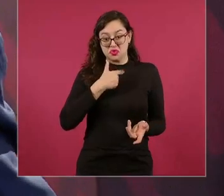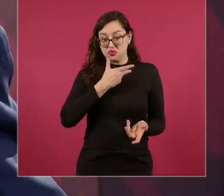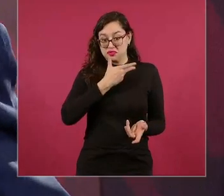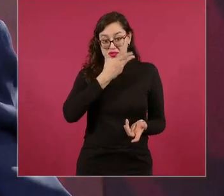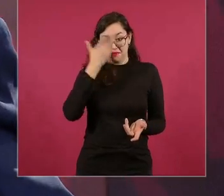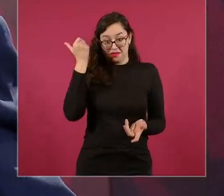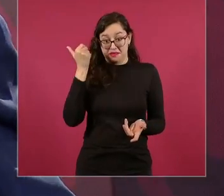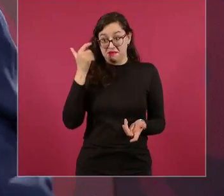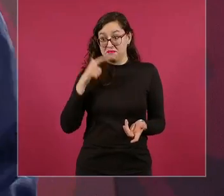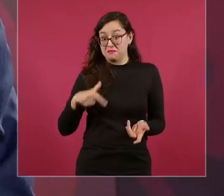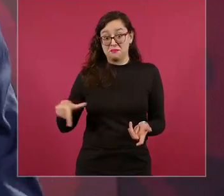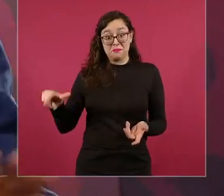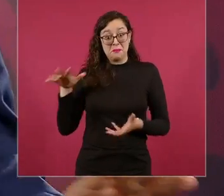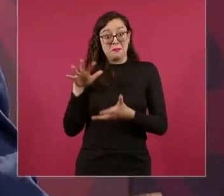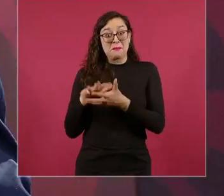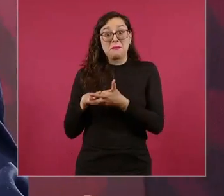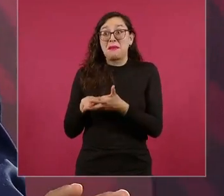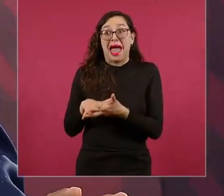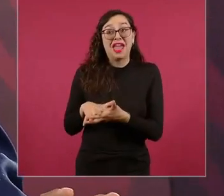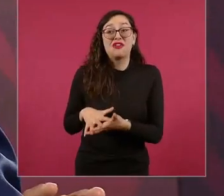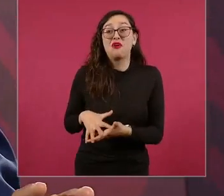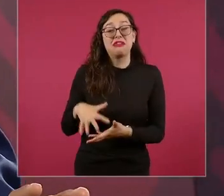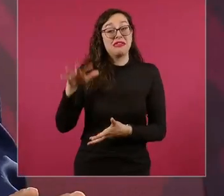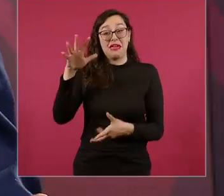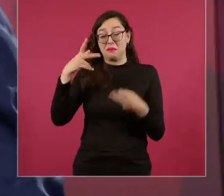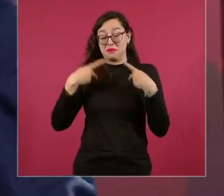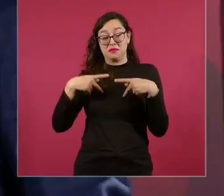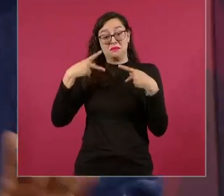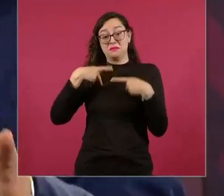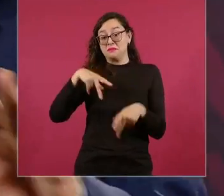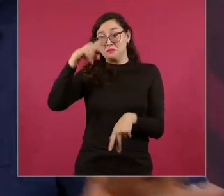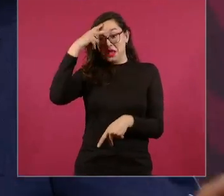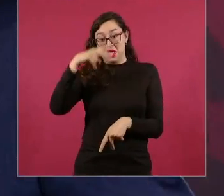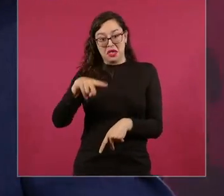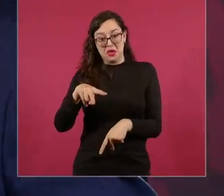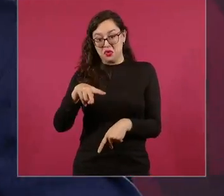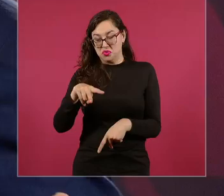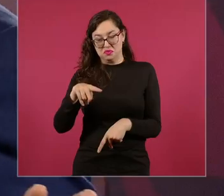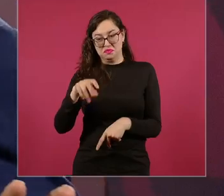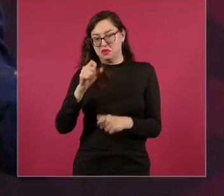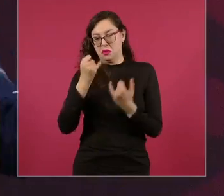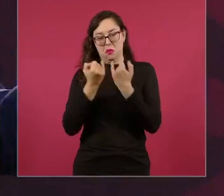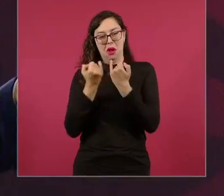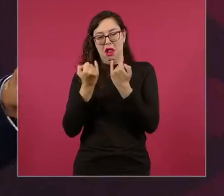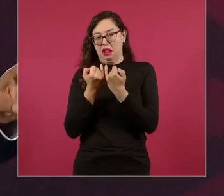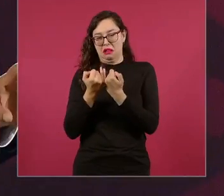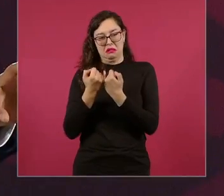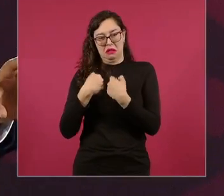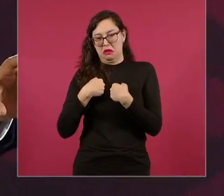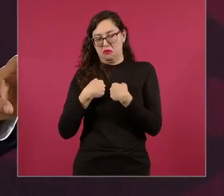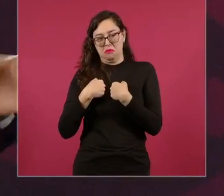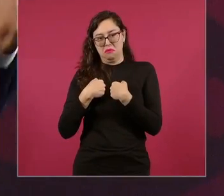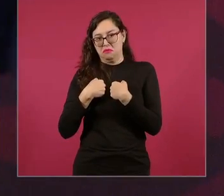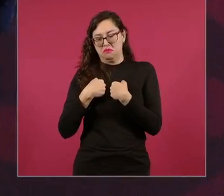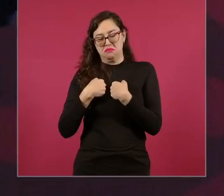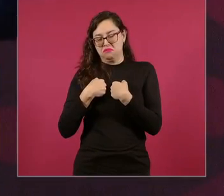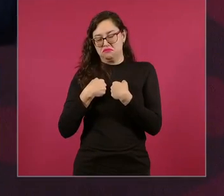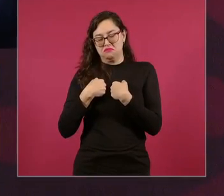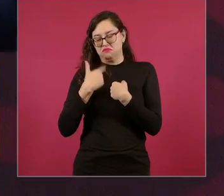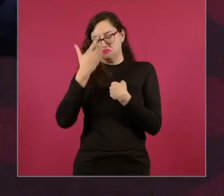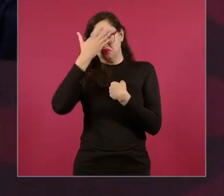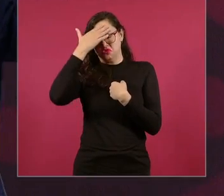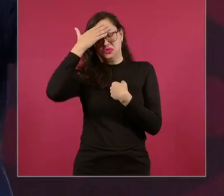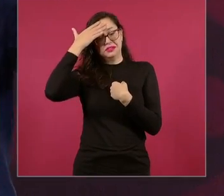no sabíamos de que García Luna, yo me